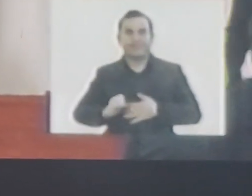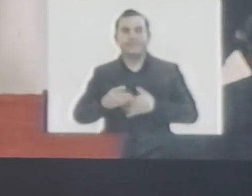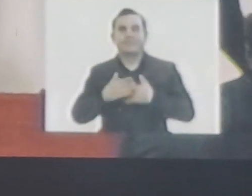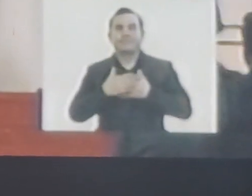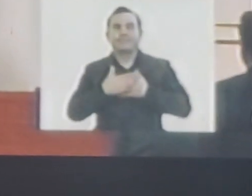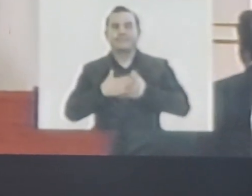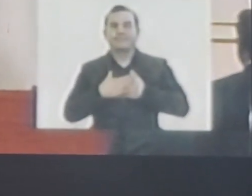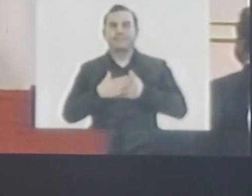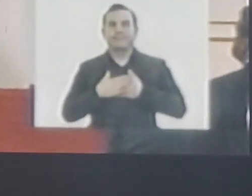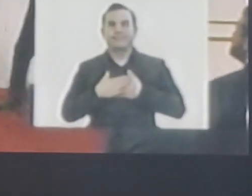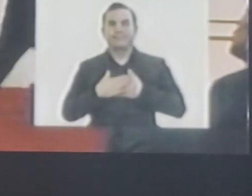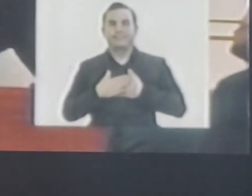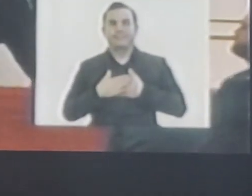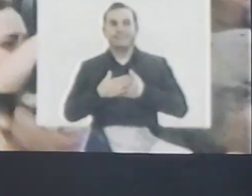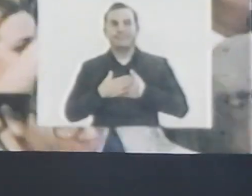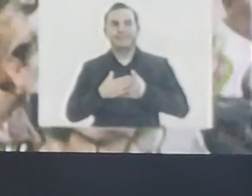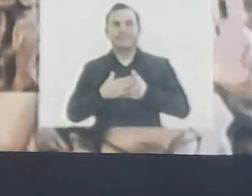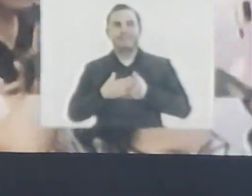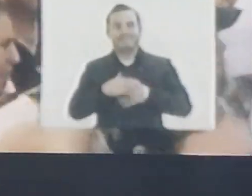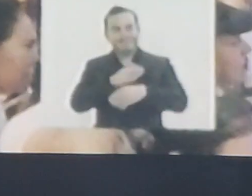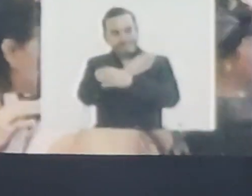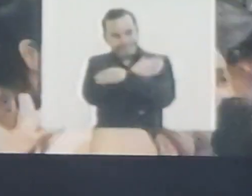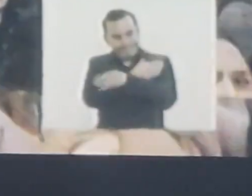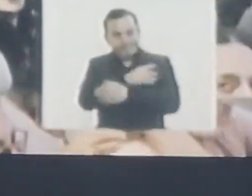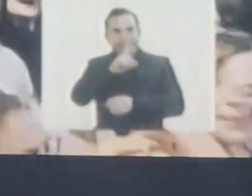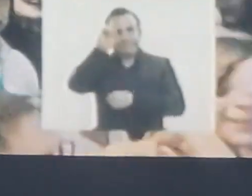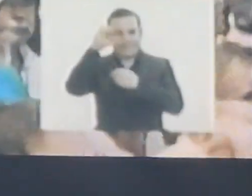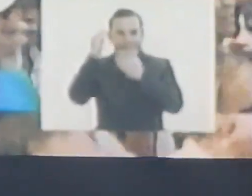Salvador. Felicidades, señor presidente. Escuela Militar,